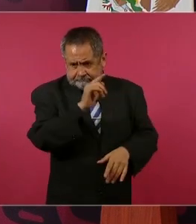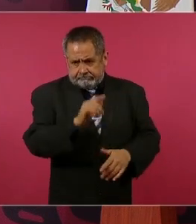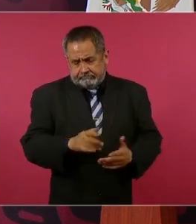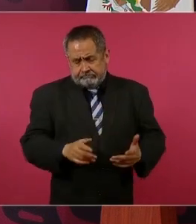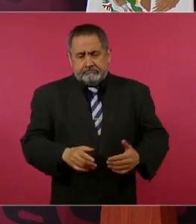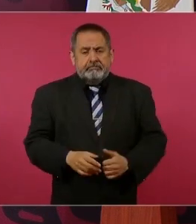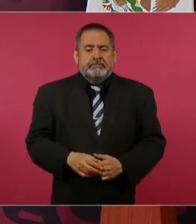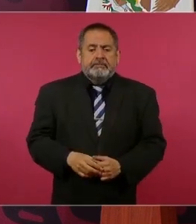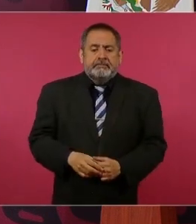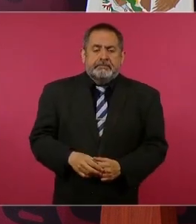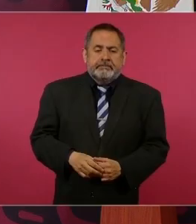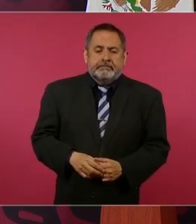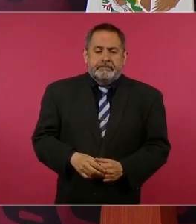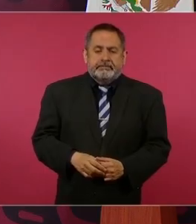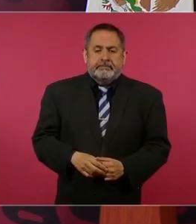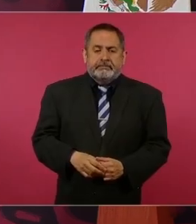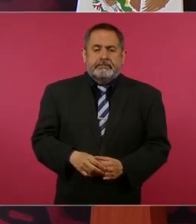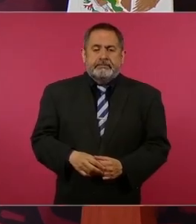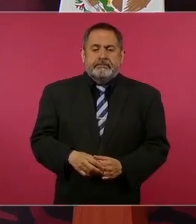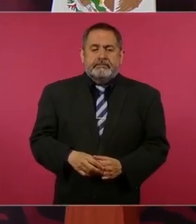y